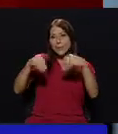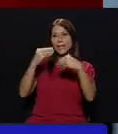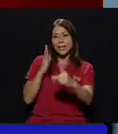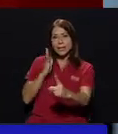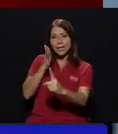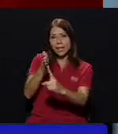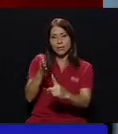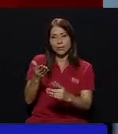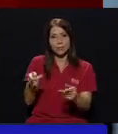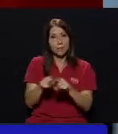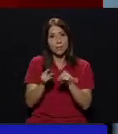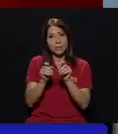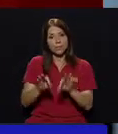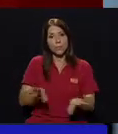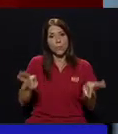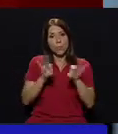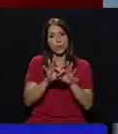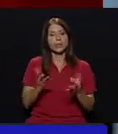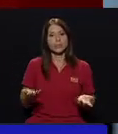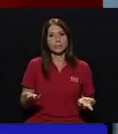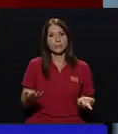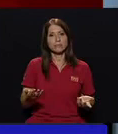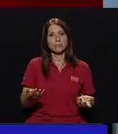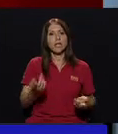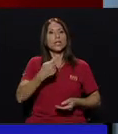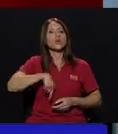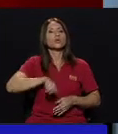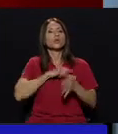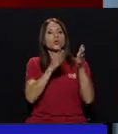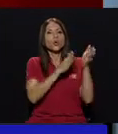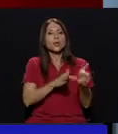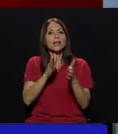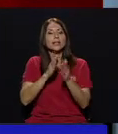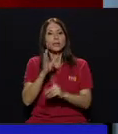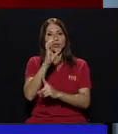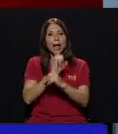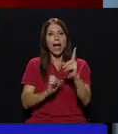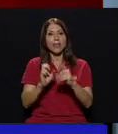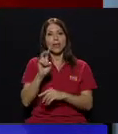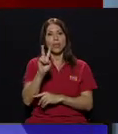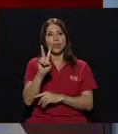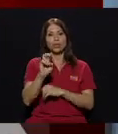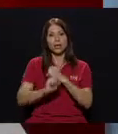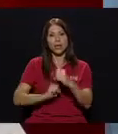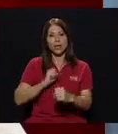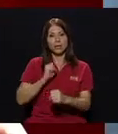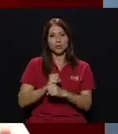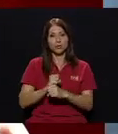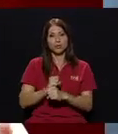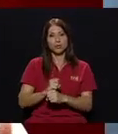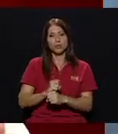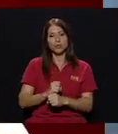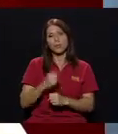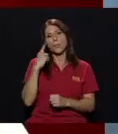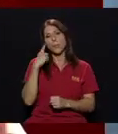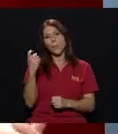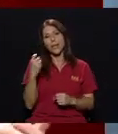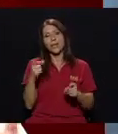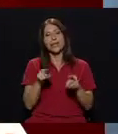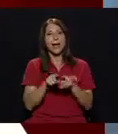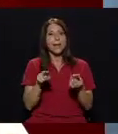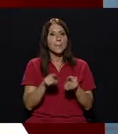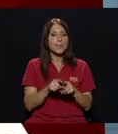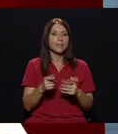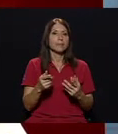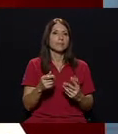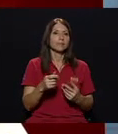y, porque también, bueno, hay otras actividades, digamos, que sí, desarrollamos con ellos, entre estos, por